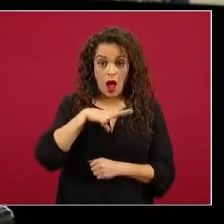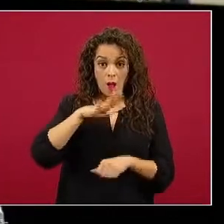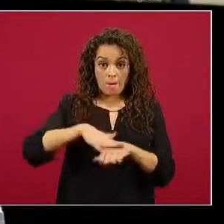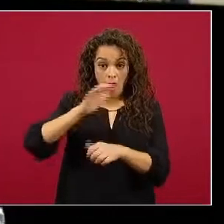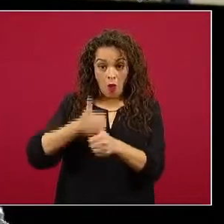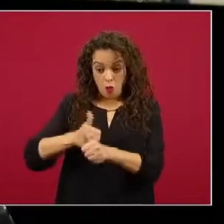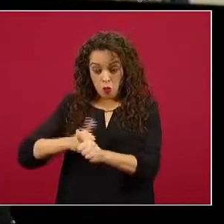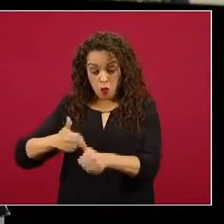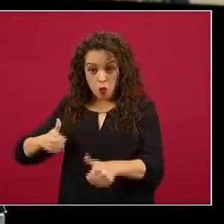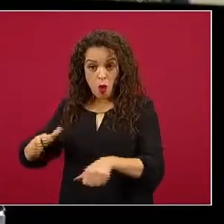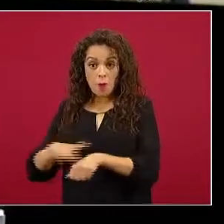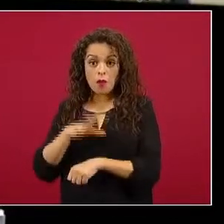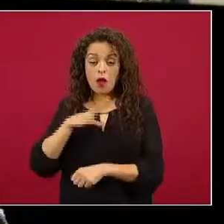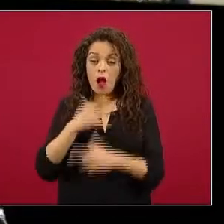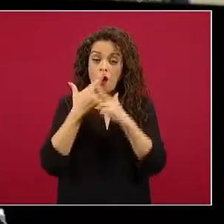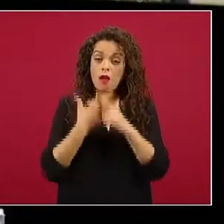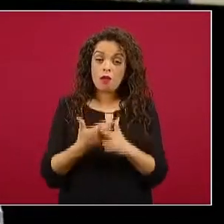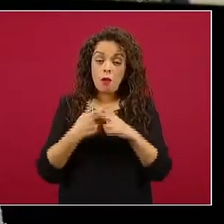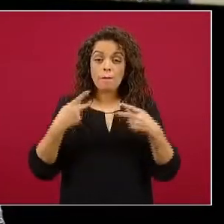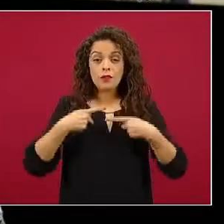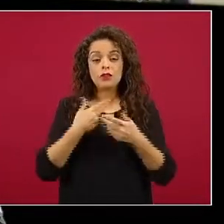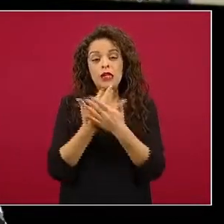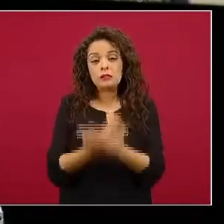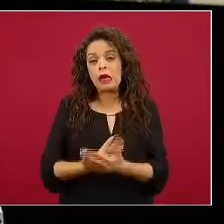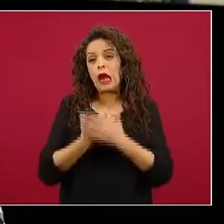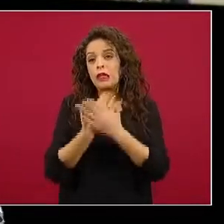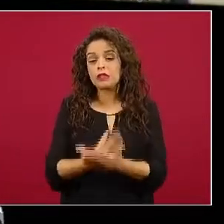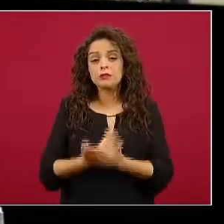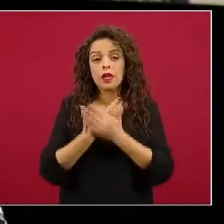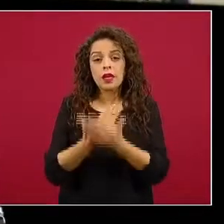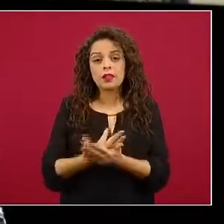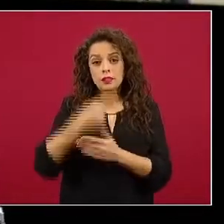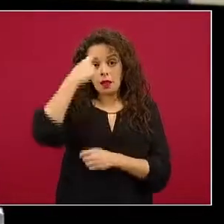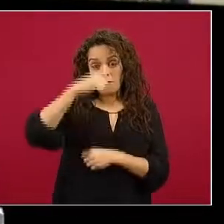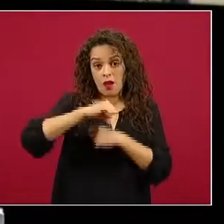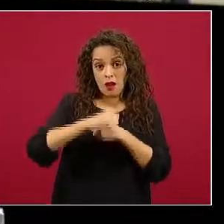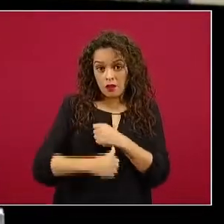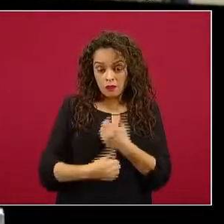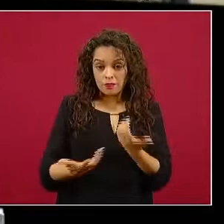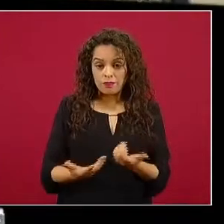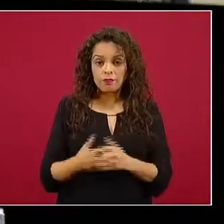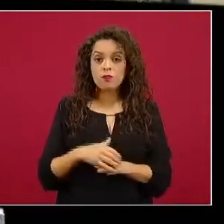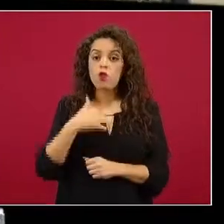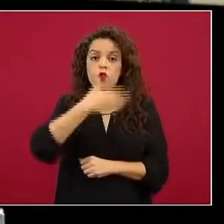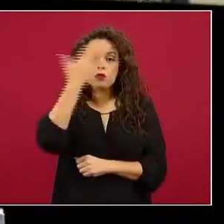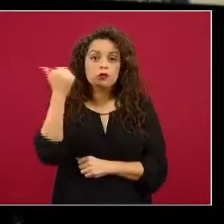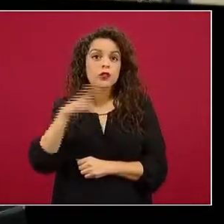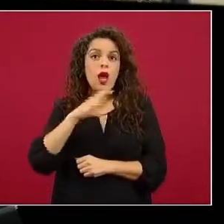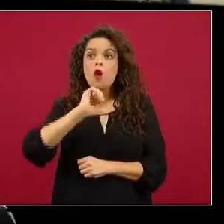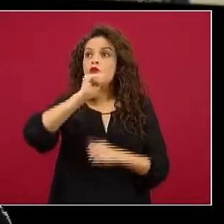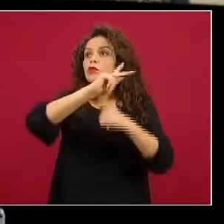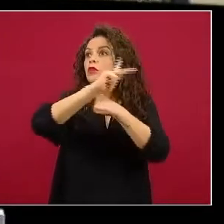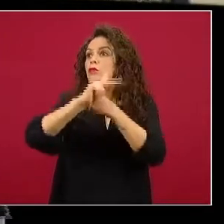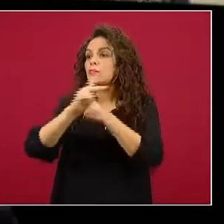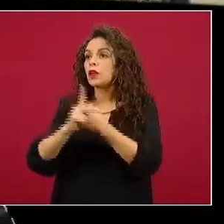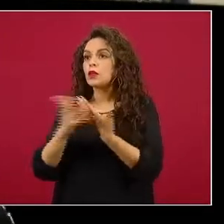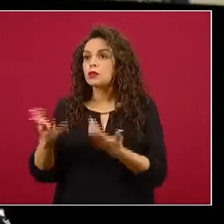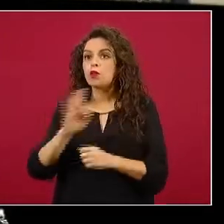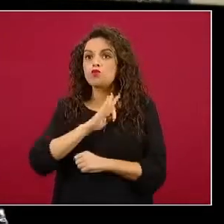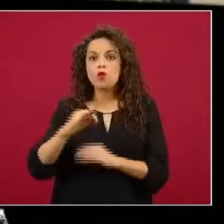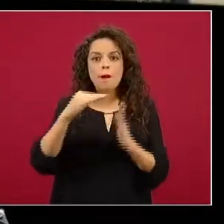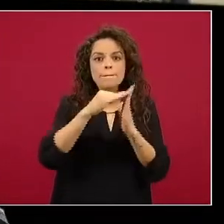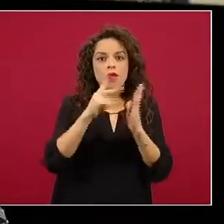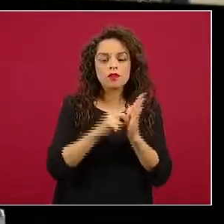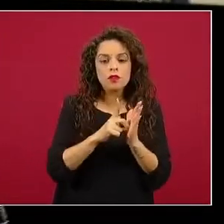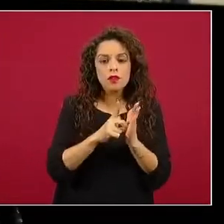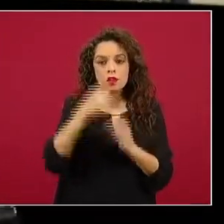personas esperando algo. Y no sé si existan en otras naciones mecanismos que, pues ahora sí que hasta a la